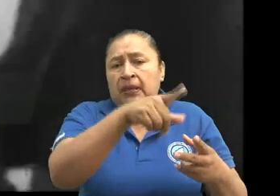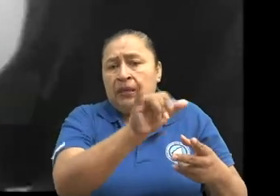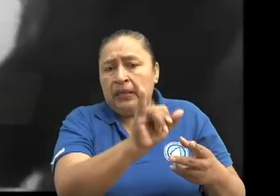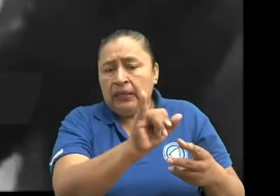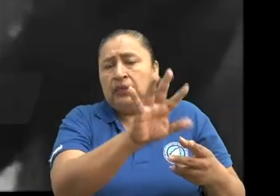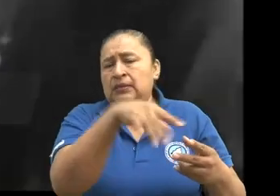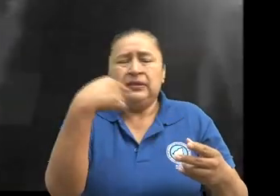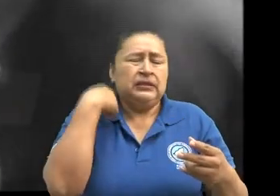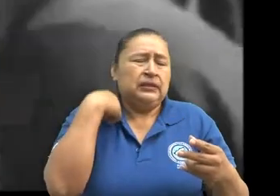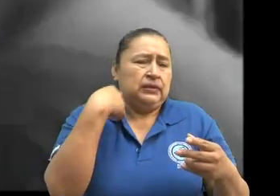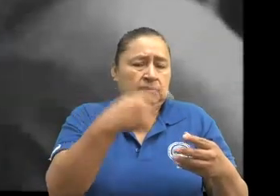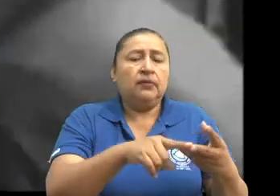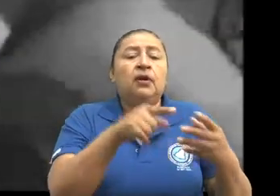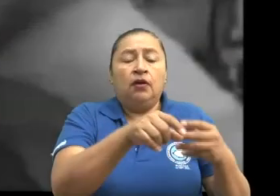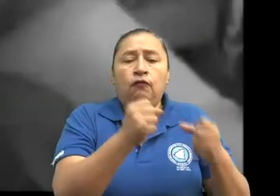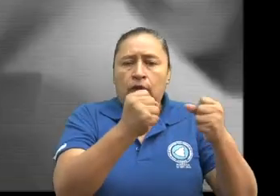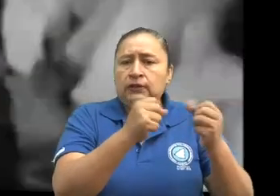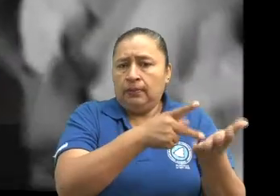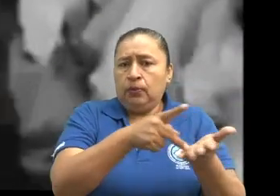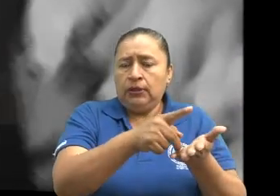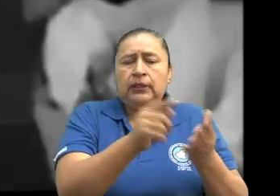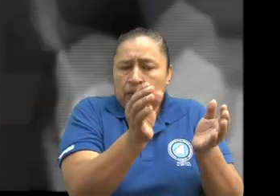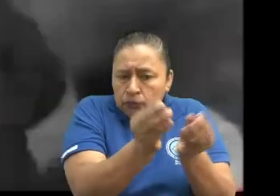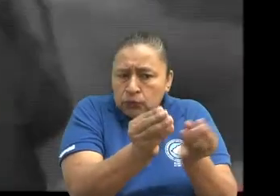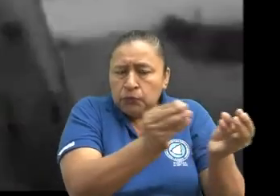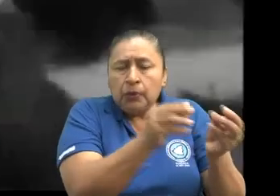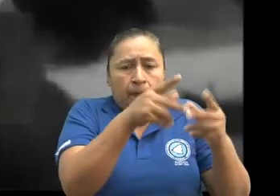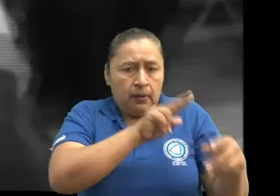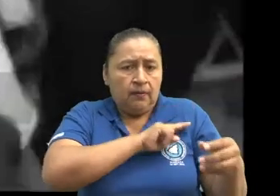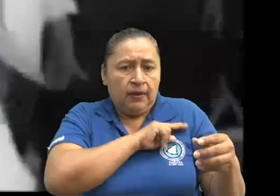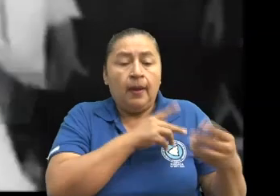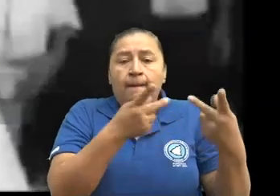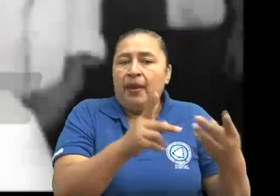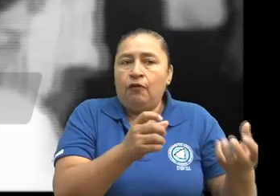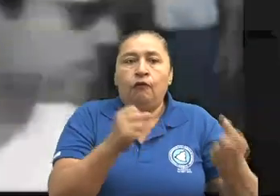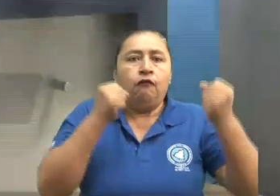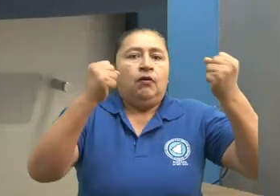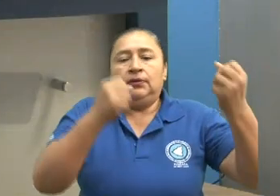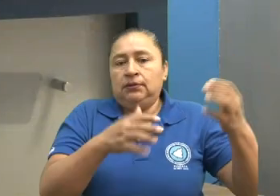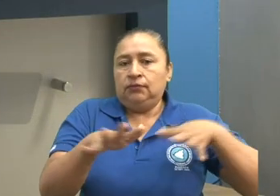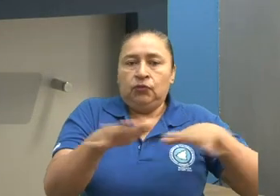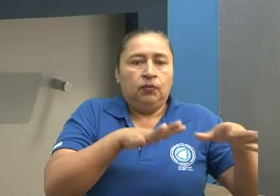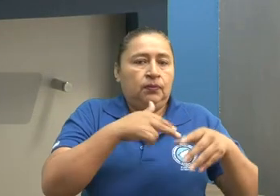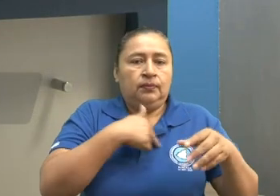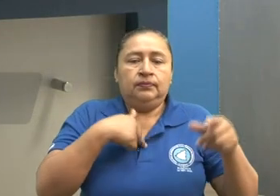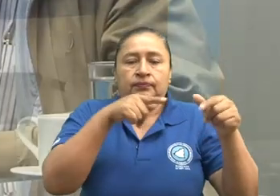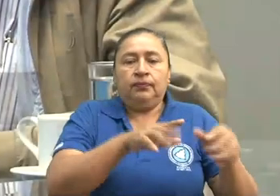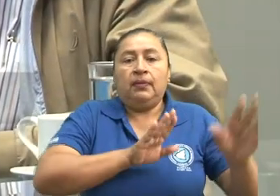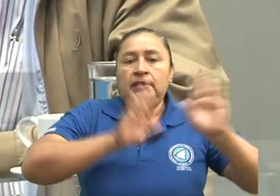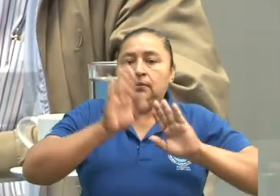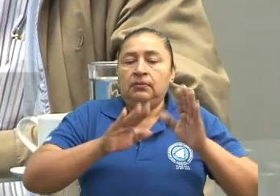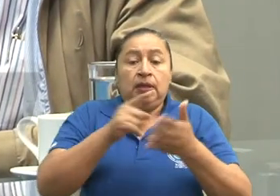Independiente, que existían como fuerzas políticas pequeñas, pero existían, pero no podían ser ellos directamente participar en